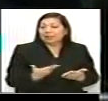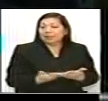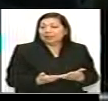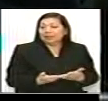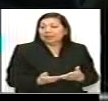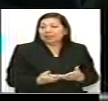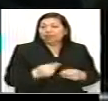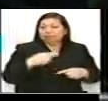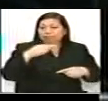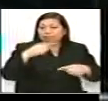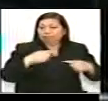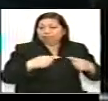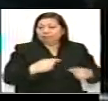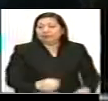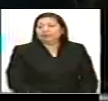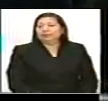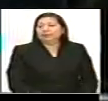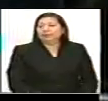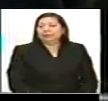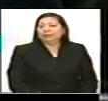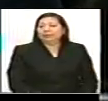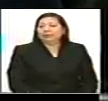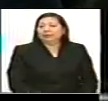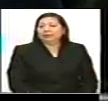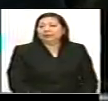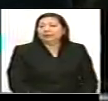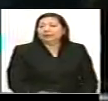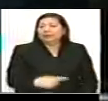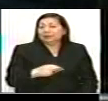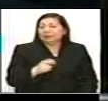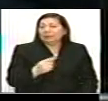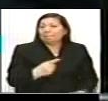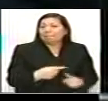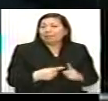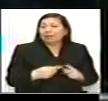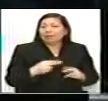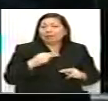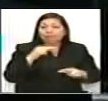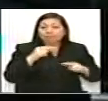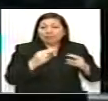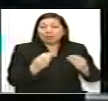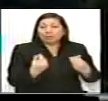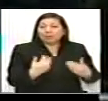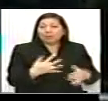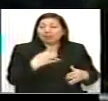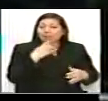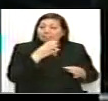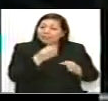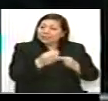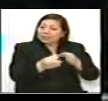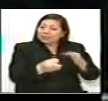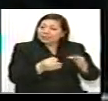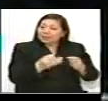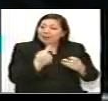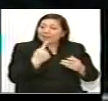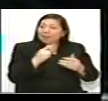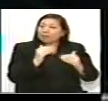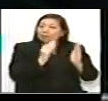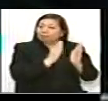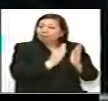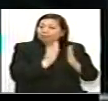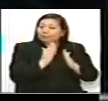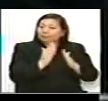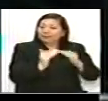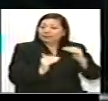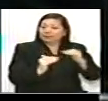estación meteorológica y de una estación hidrológica. La meteorológica, como ya hemos explicado, es para medir